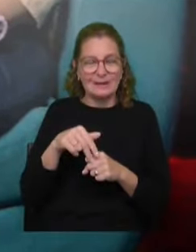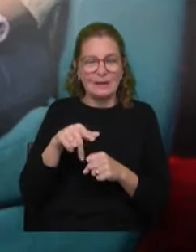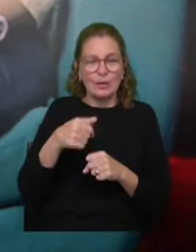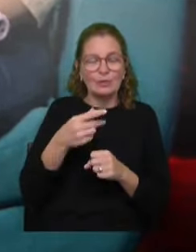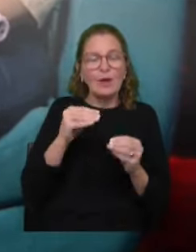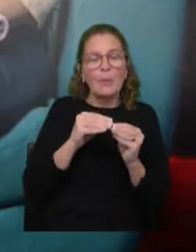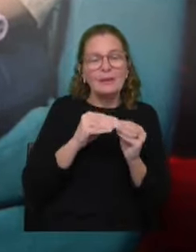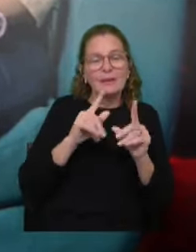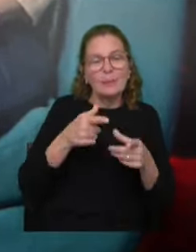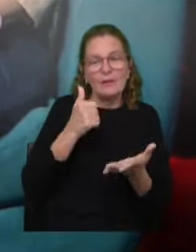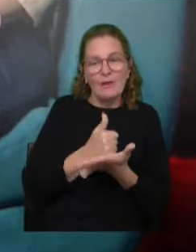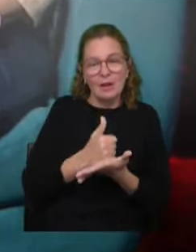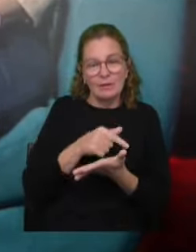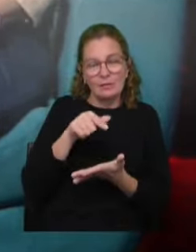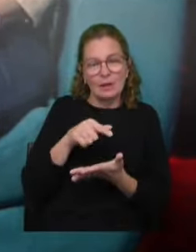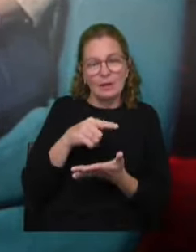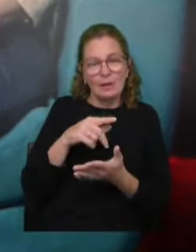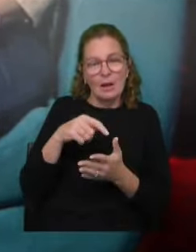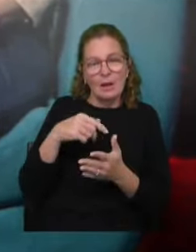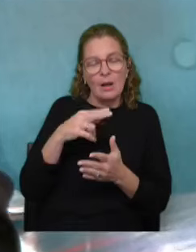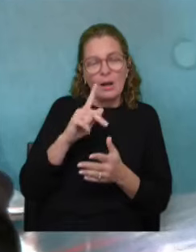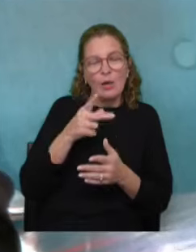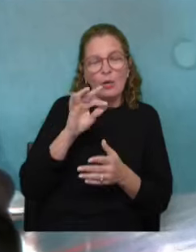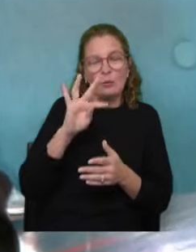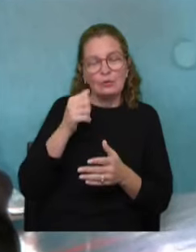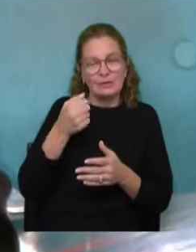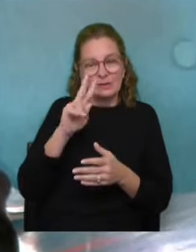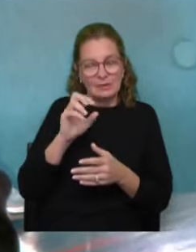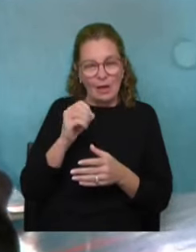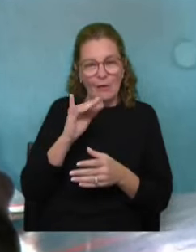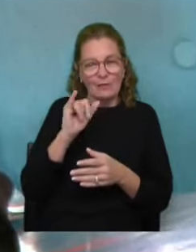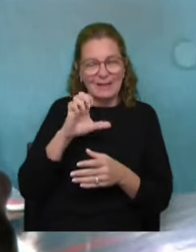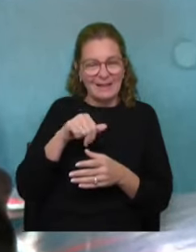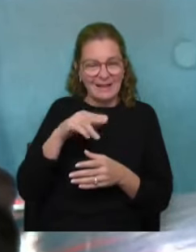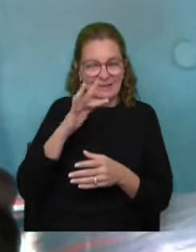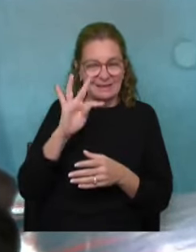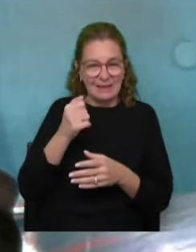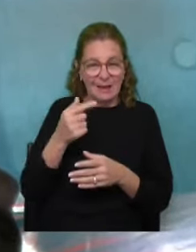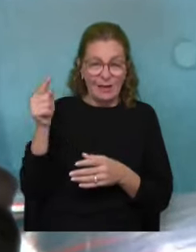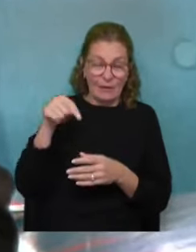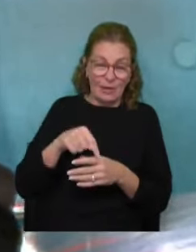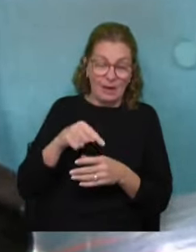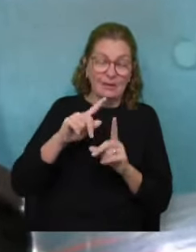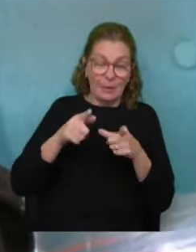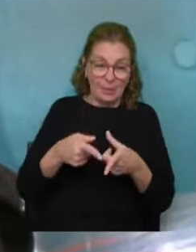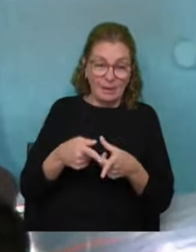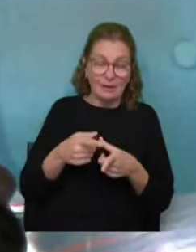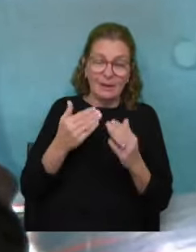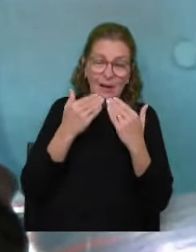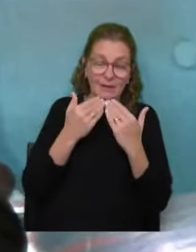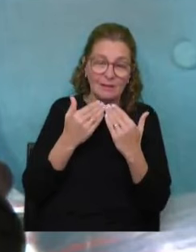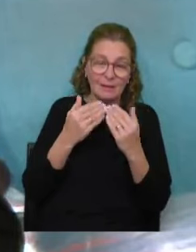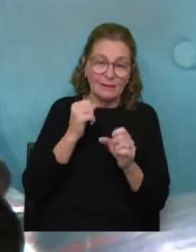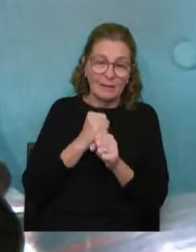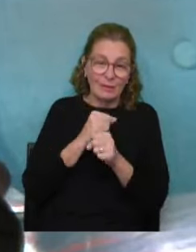otra compañera que aquí no está, al productor Gustavo Fischer, a Vicenta Pesutich, que viene también en producción. Y quiero agradecerles el